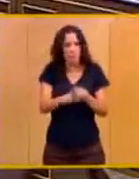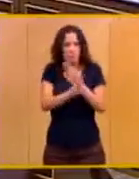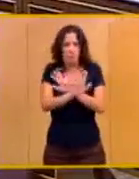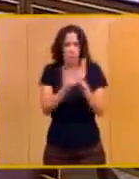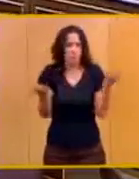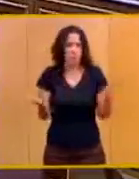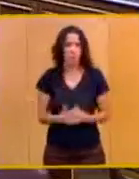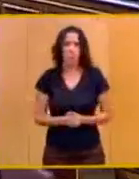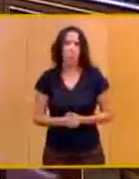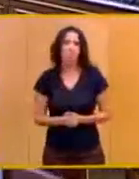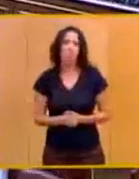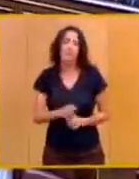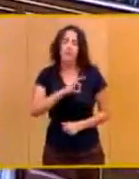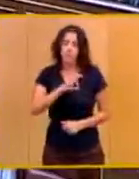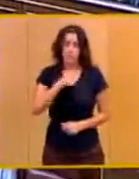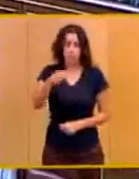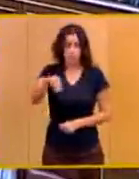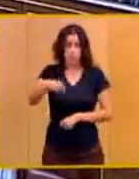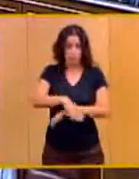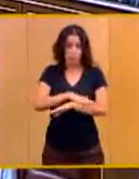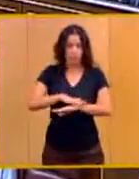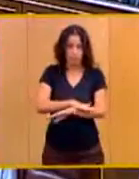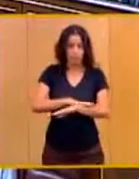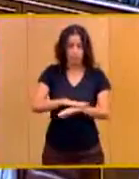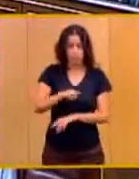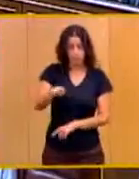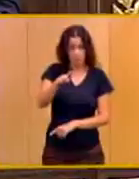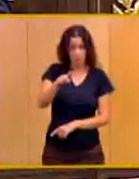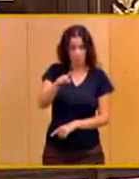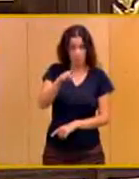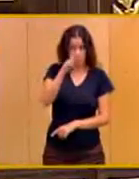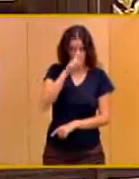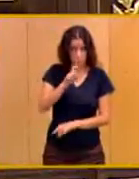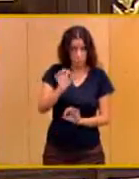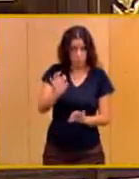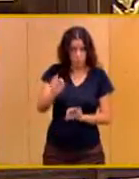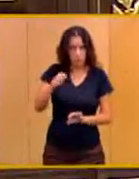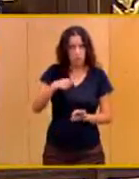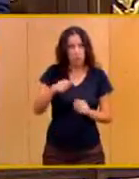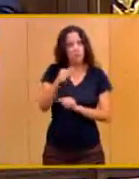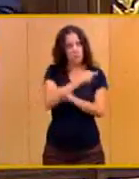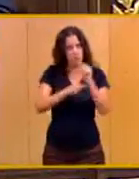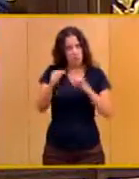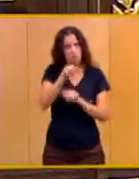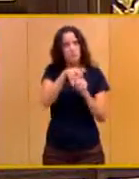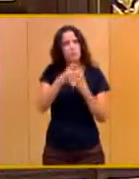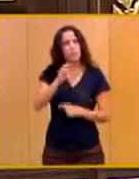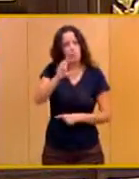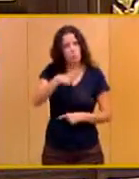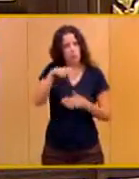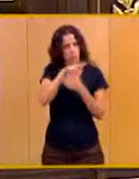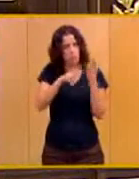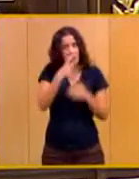Señor presidente del Gobierno, como usted muy bien recordaba, yo he leído el debate del Estado de la Nación del año pasado.